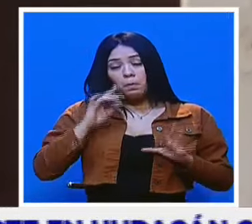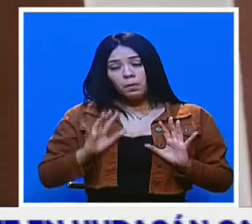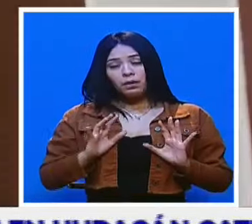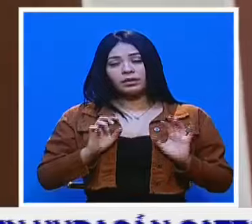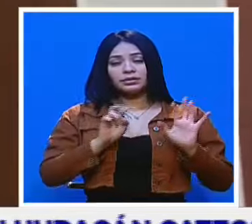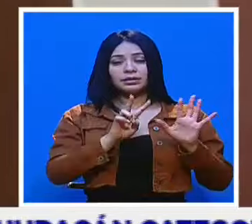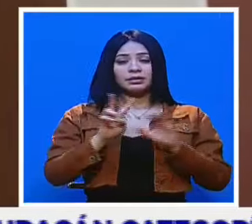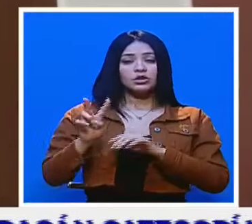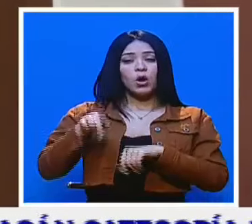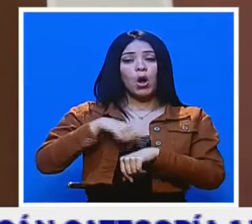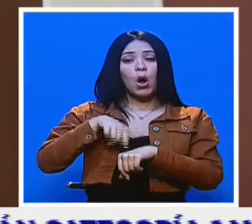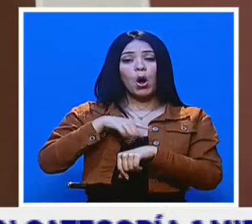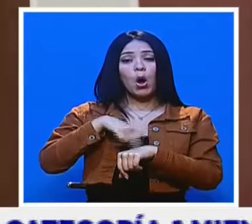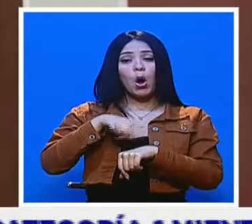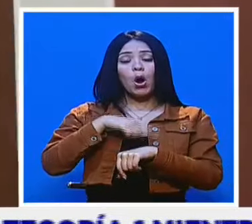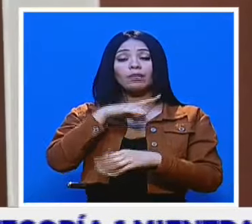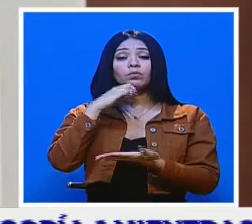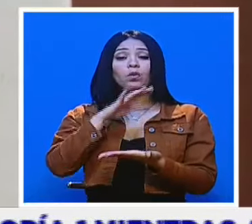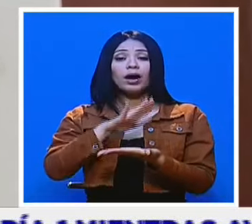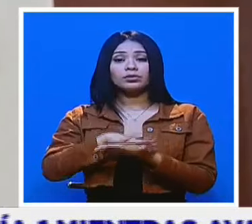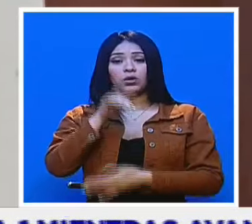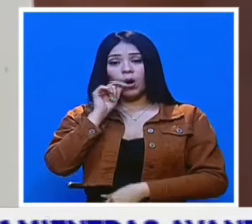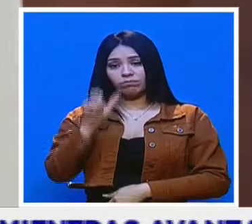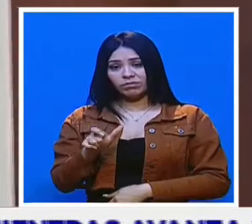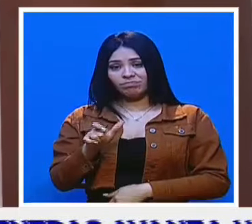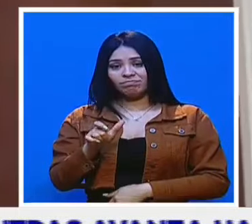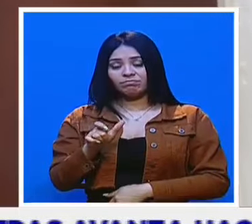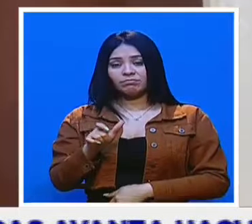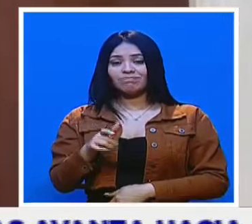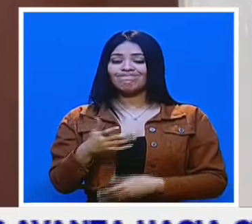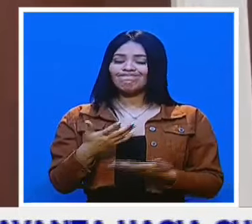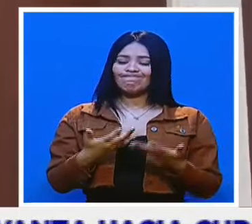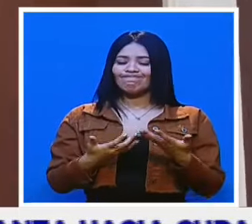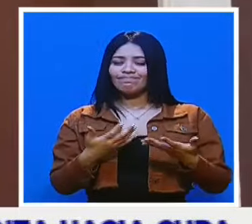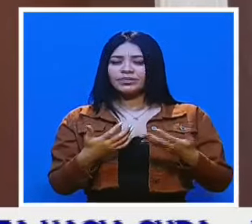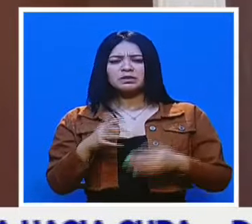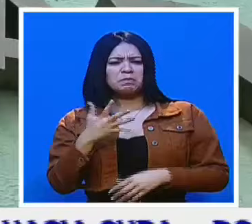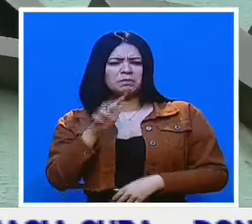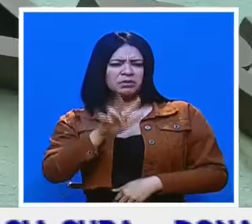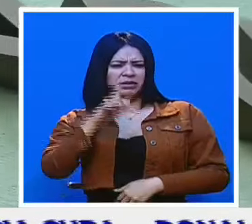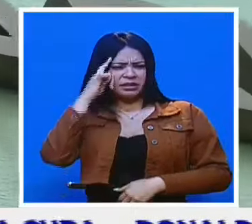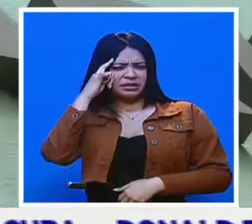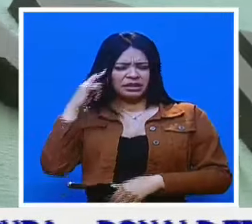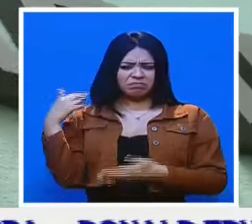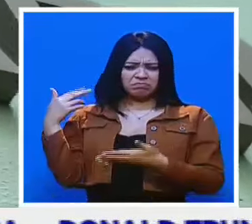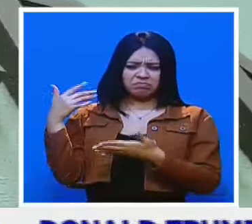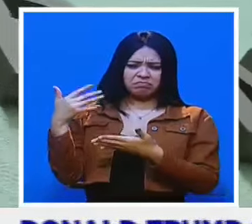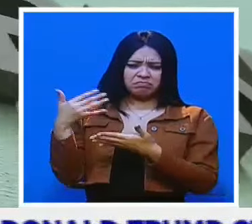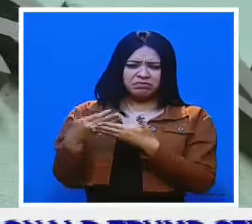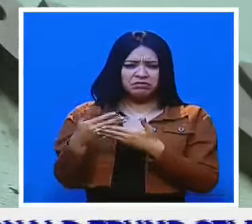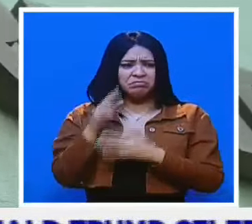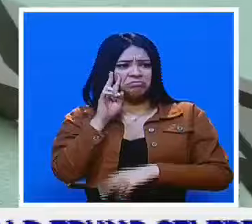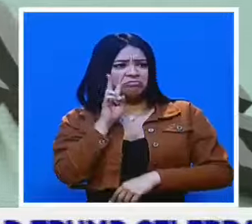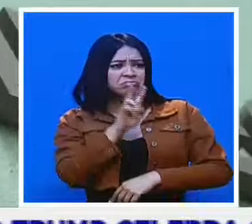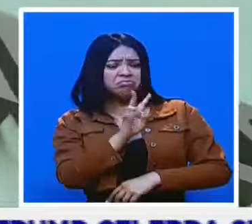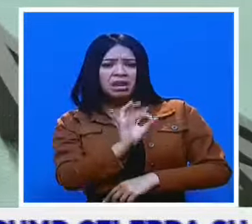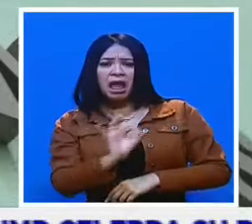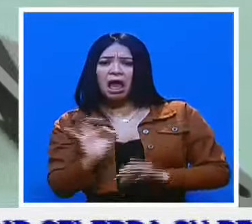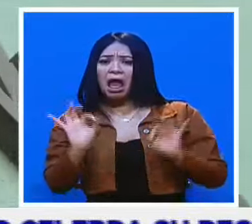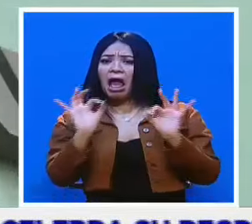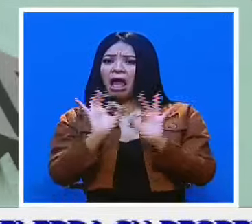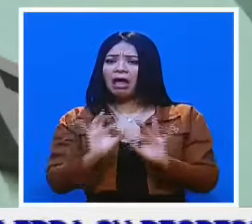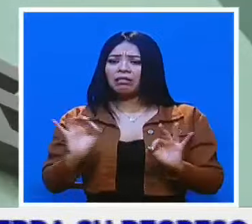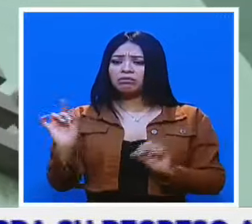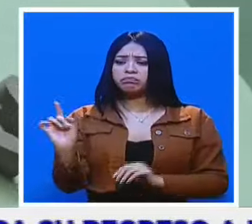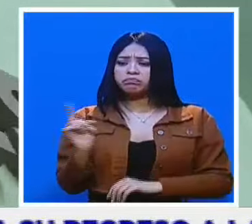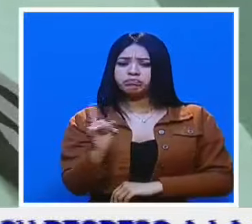72 horas de fallecido. Además, los vecinos tenían aproximadamente 3 días que no lo veían en el conjunto